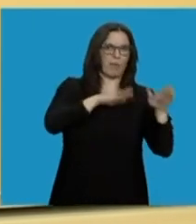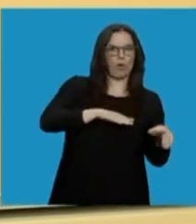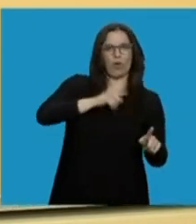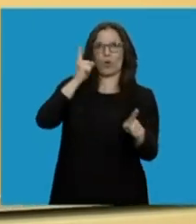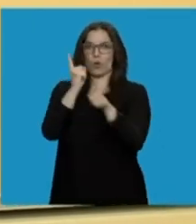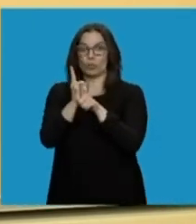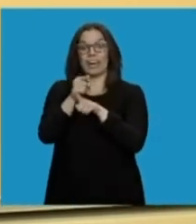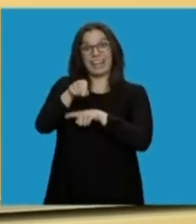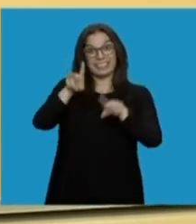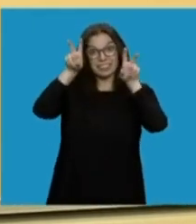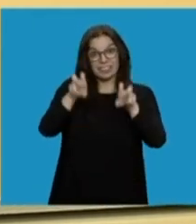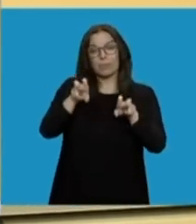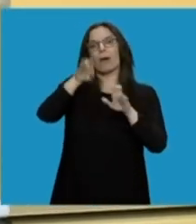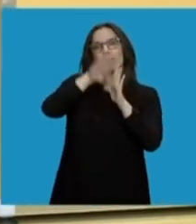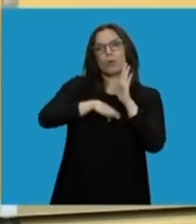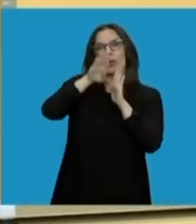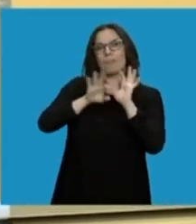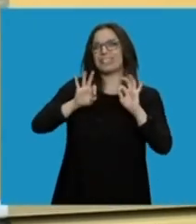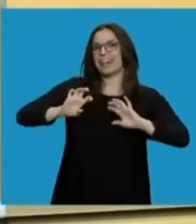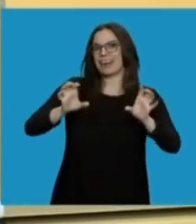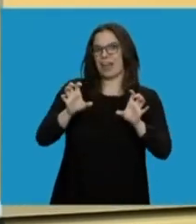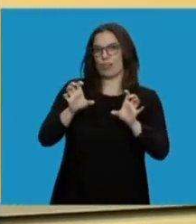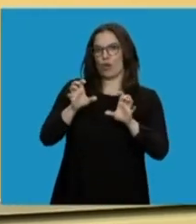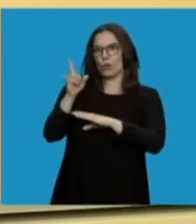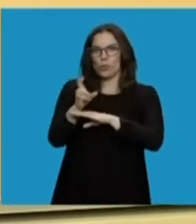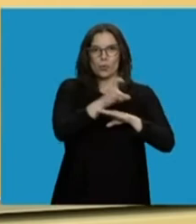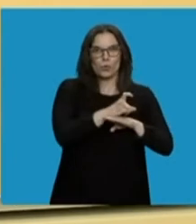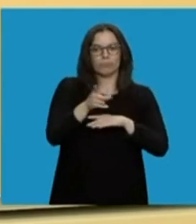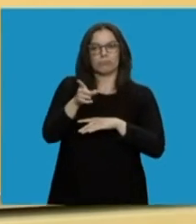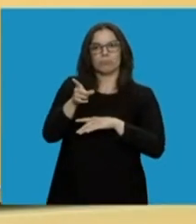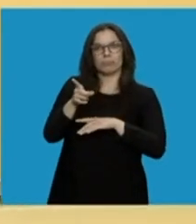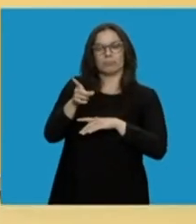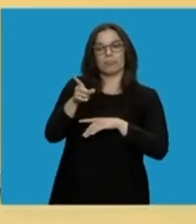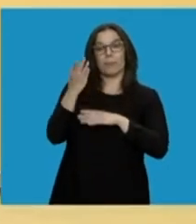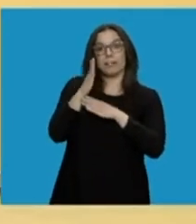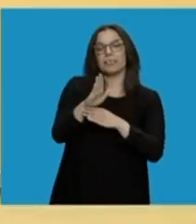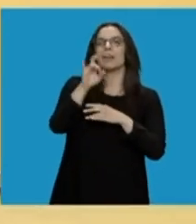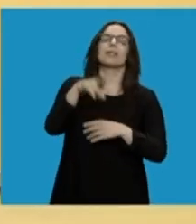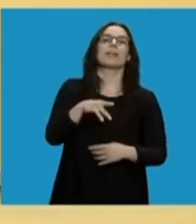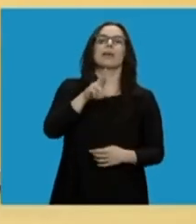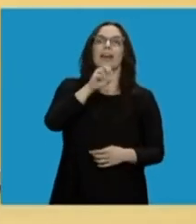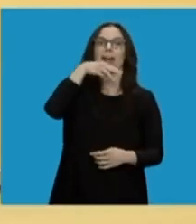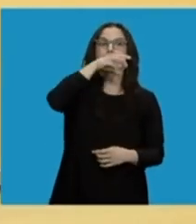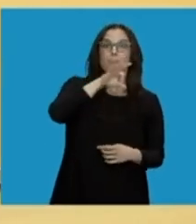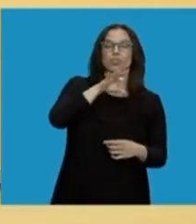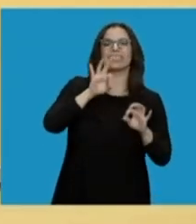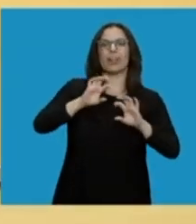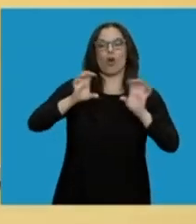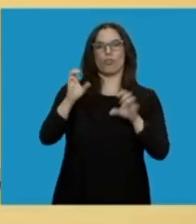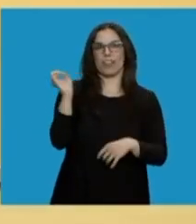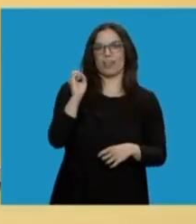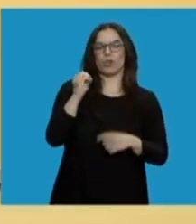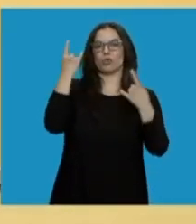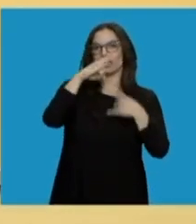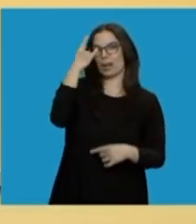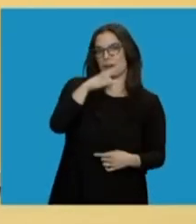argumento principal de este programa radiofónico que se ha sido presentado por José Antonio Ramos, de Onda Cero Salamanca, la mina de